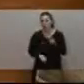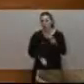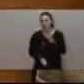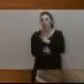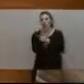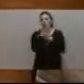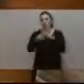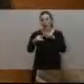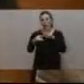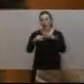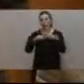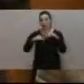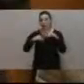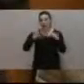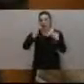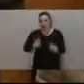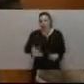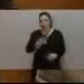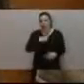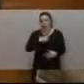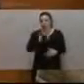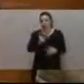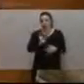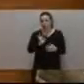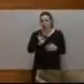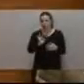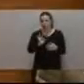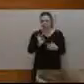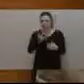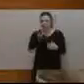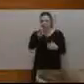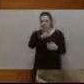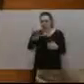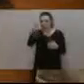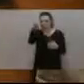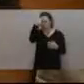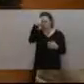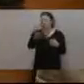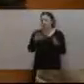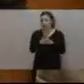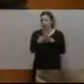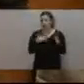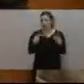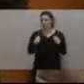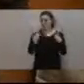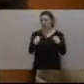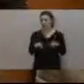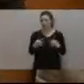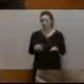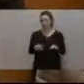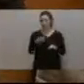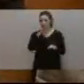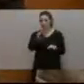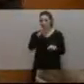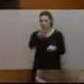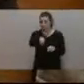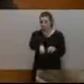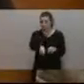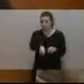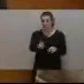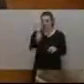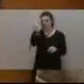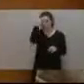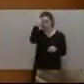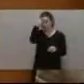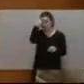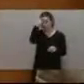una dependencia que impide a quienes las padecen, en muchos casos, llevar una vida normal. Son también enfermedades